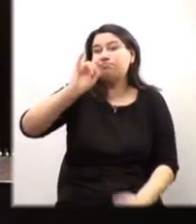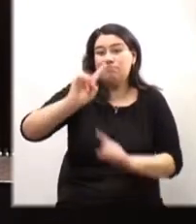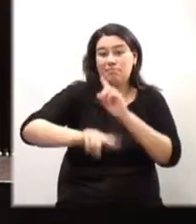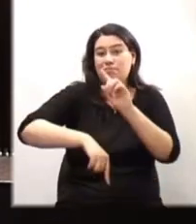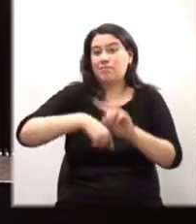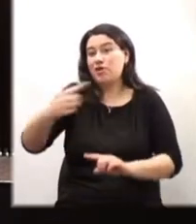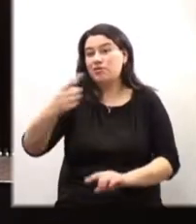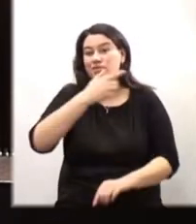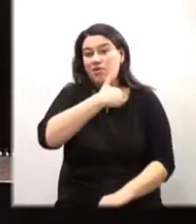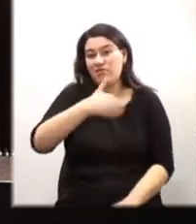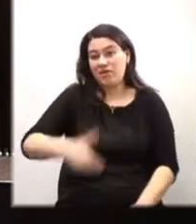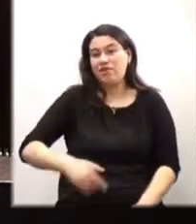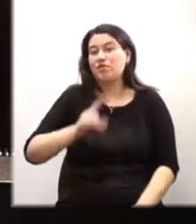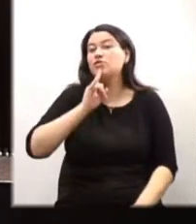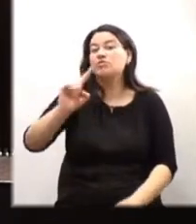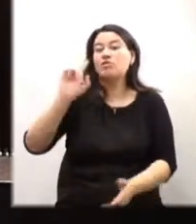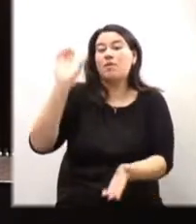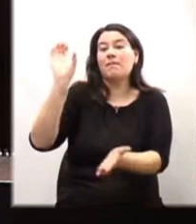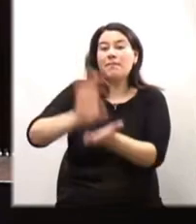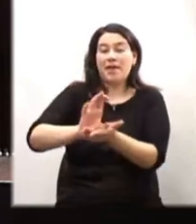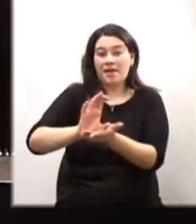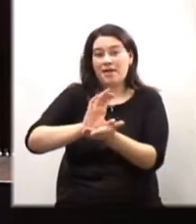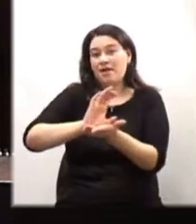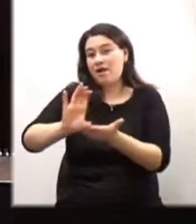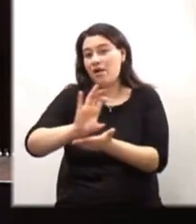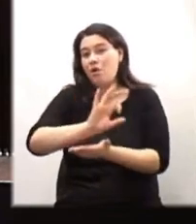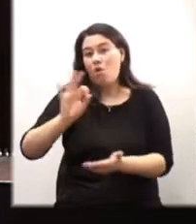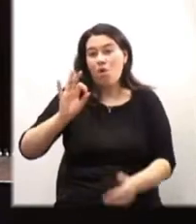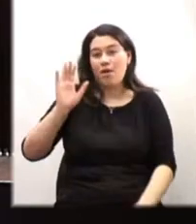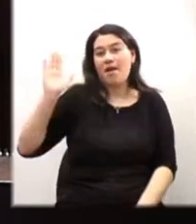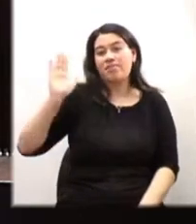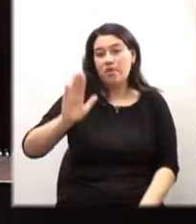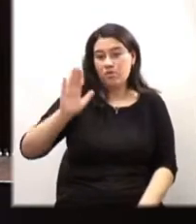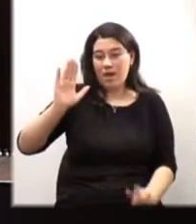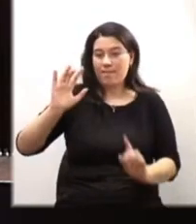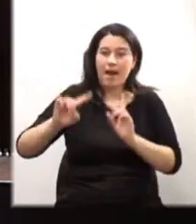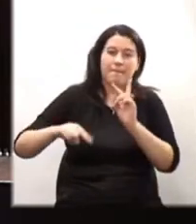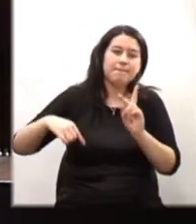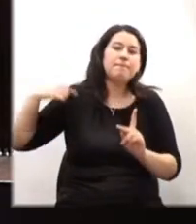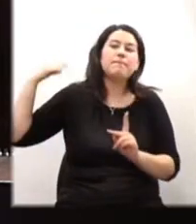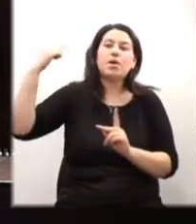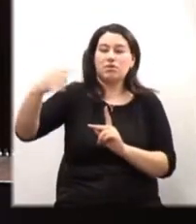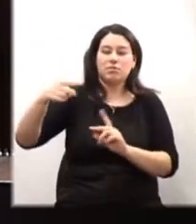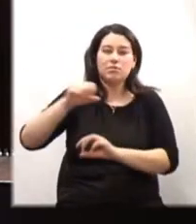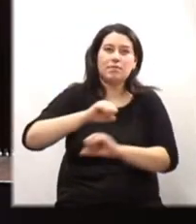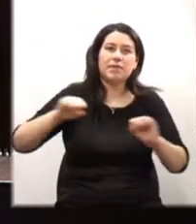deberá financiarlo o endeudar para que el siguiente también